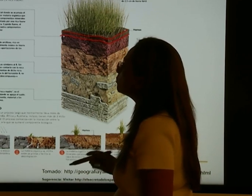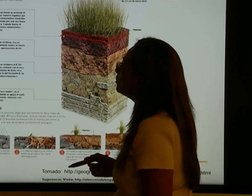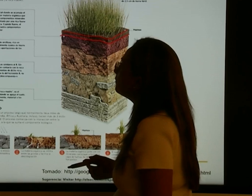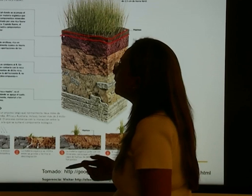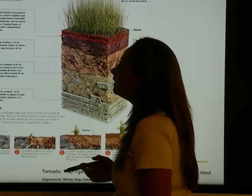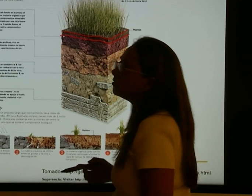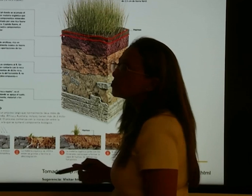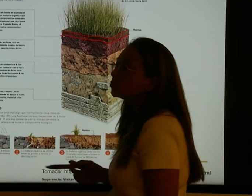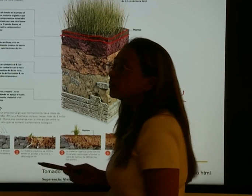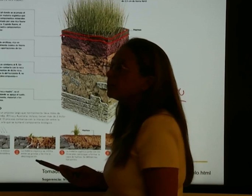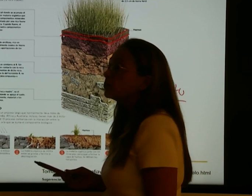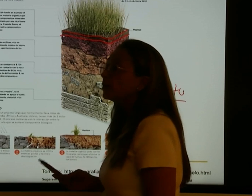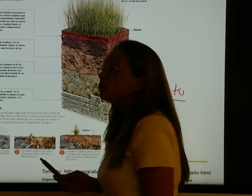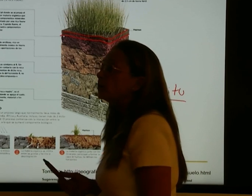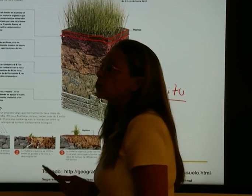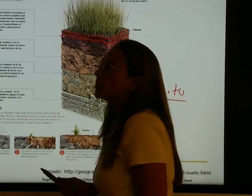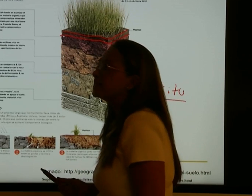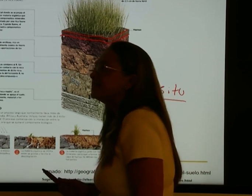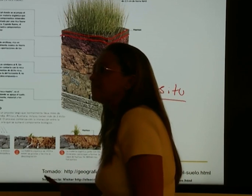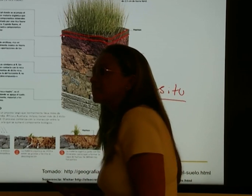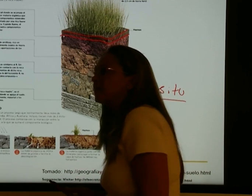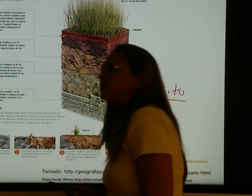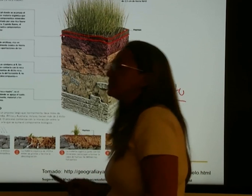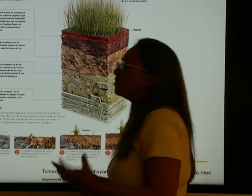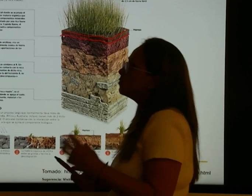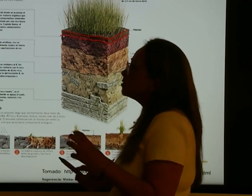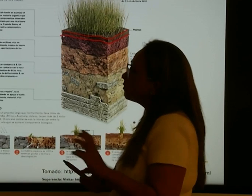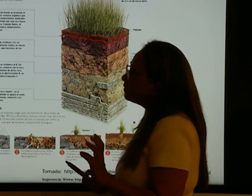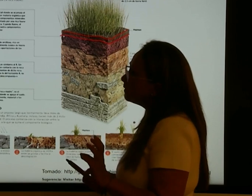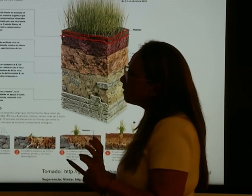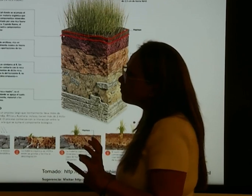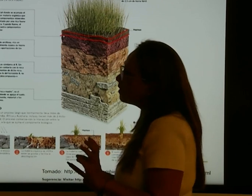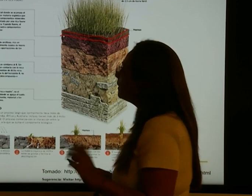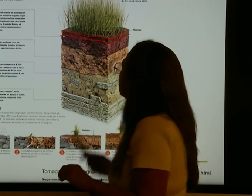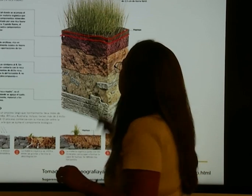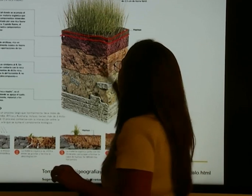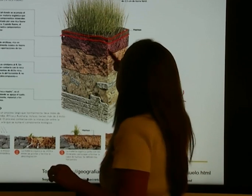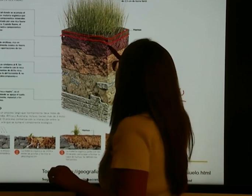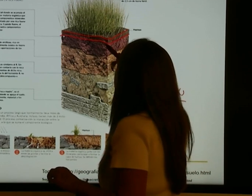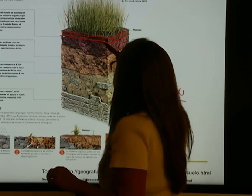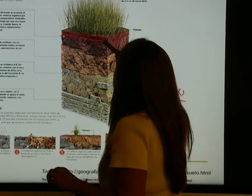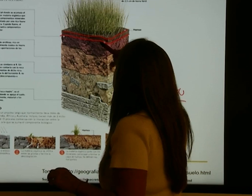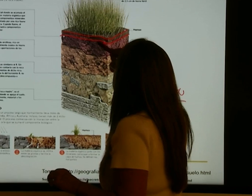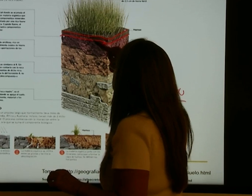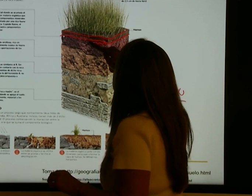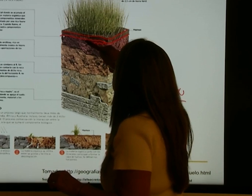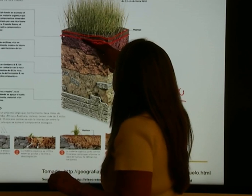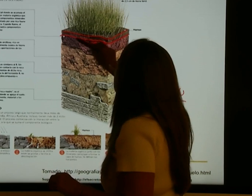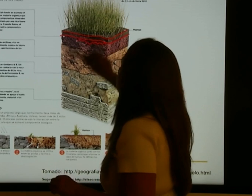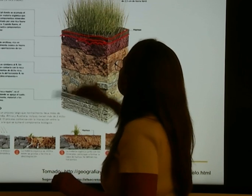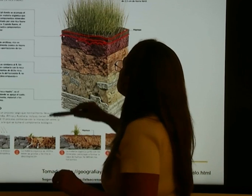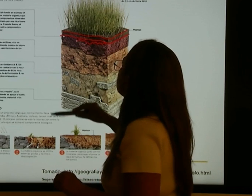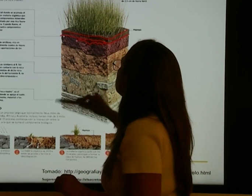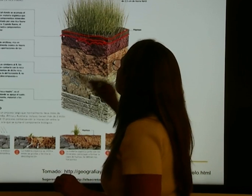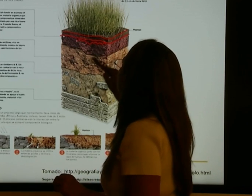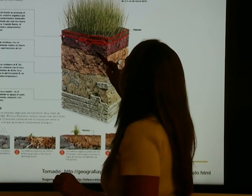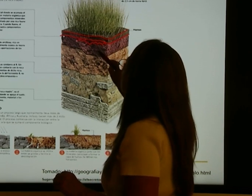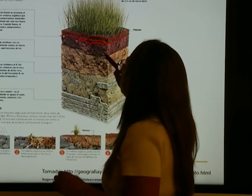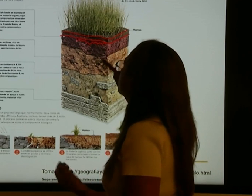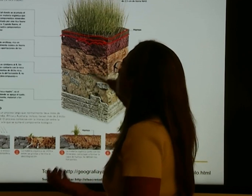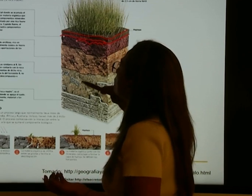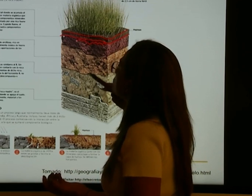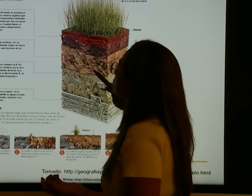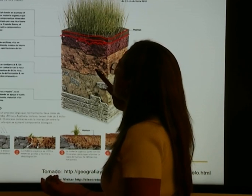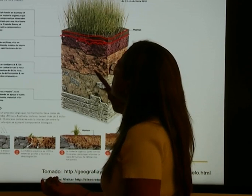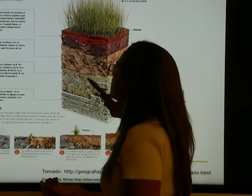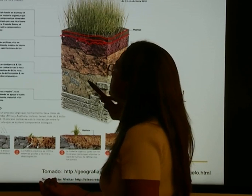el horizonte B. En el horizonte B yo que encuentro arcillas, ya no es solamente capa orgánica, puede haber alguna interacción, pero ya menor, y lo